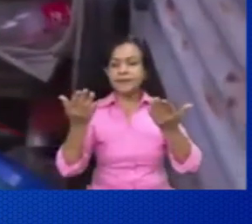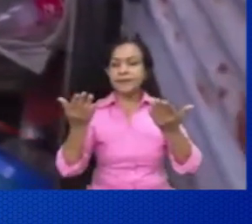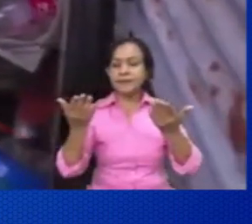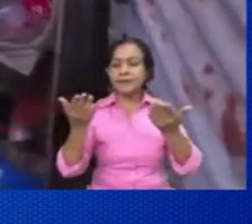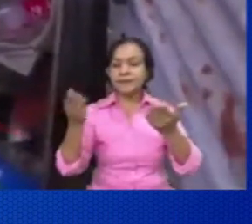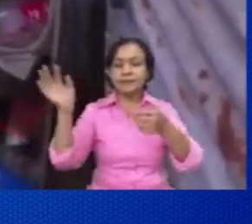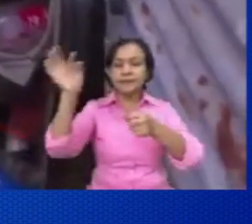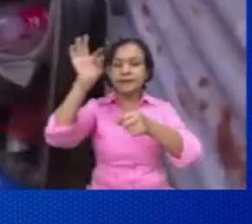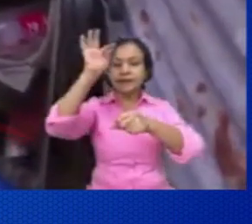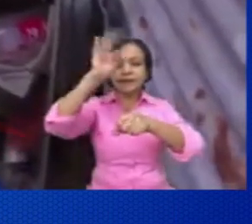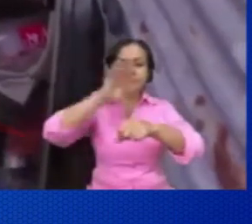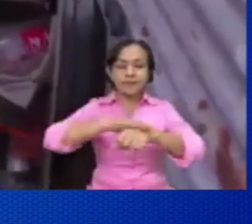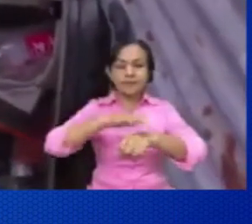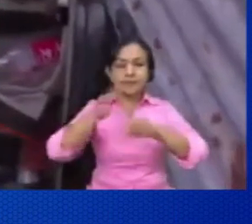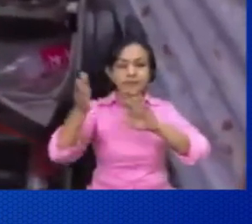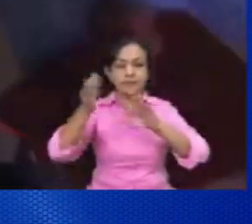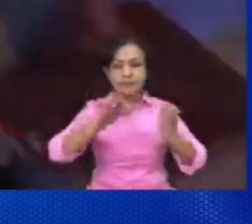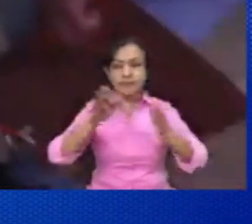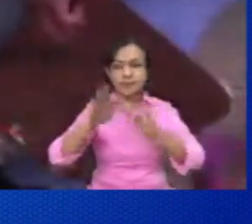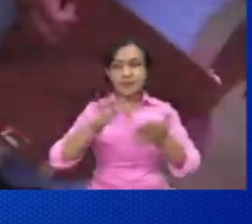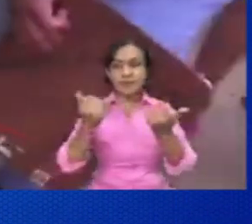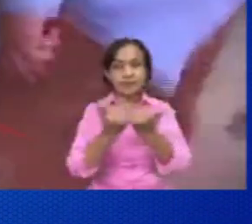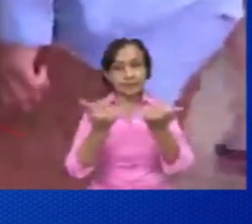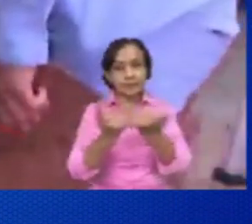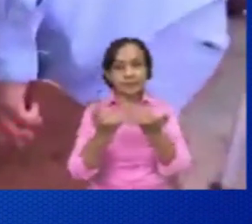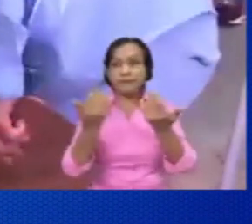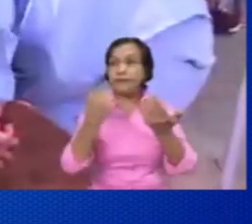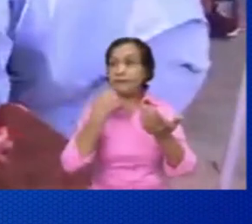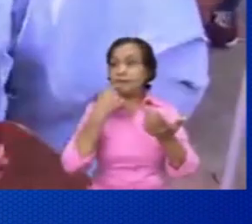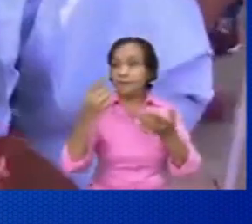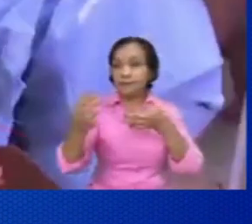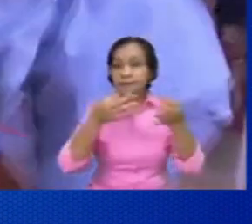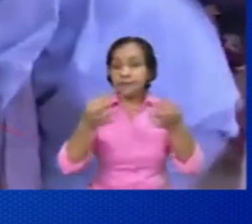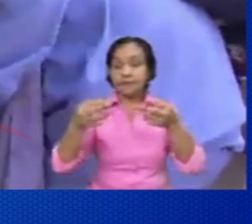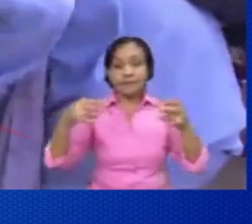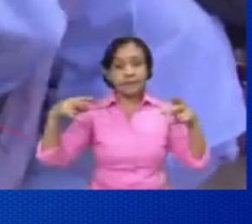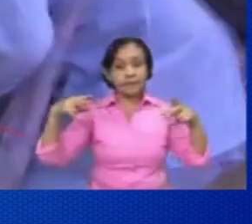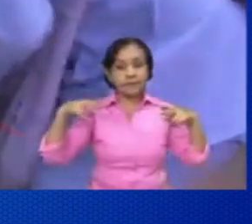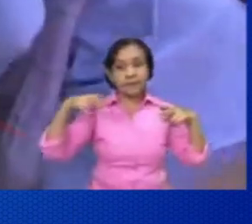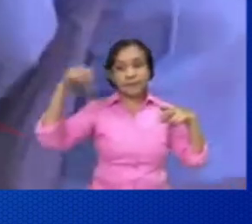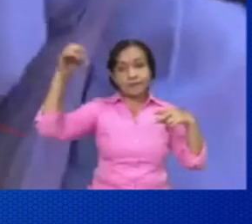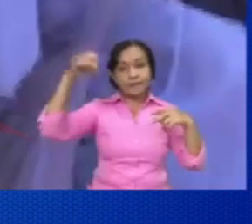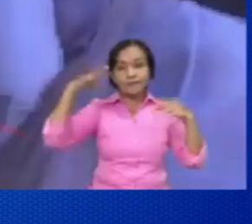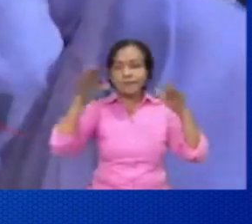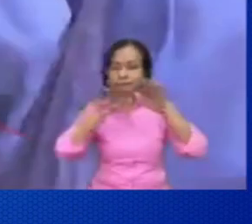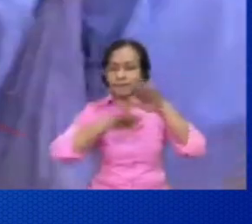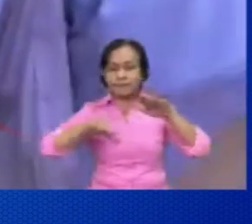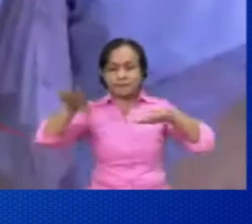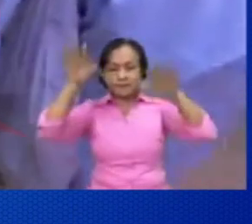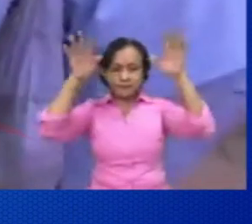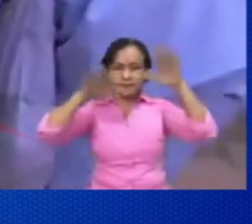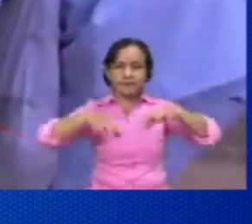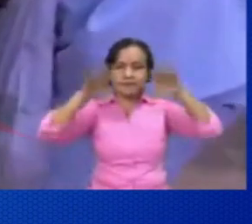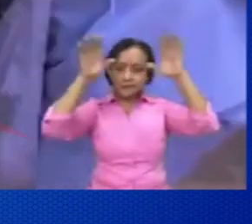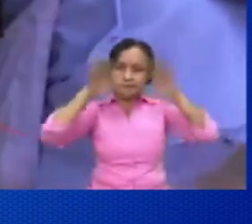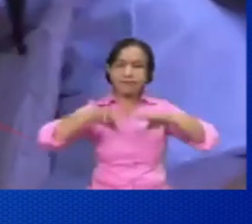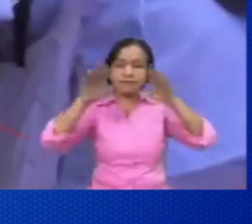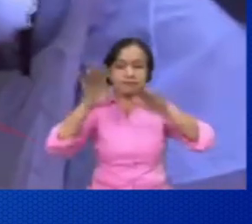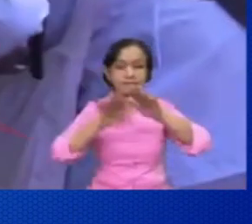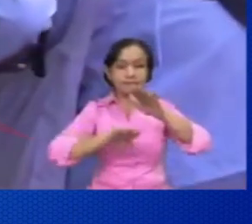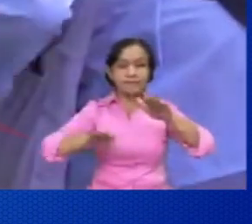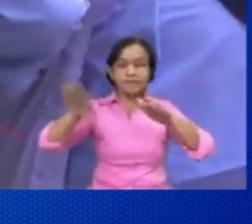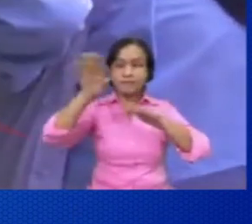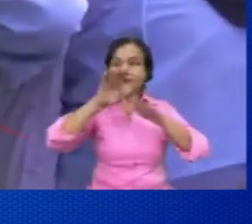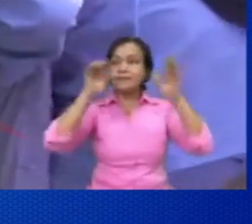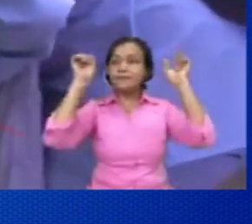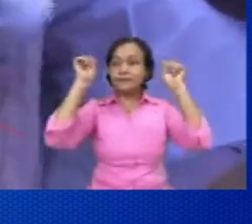adultos. Esto, decíamos nosotros, se hace en verano, pero en invierno se intensifica, porque tenemos